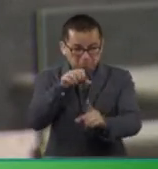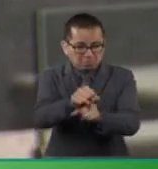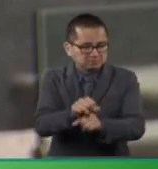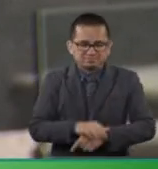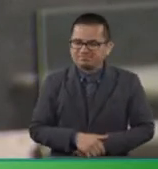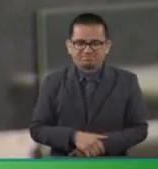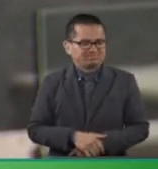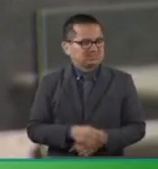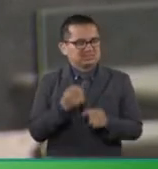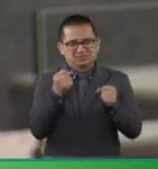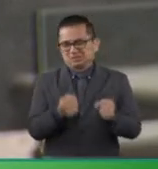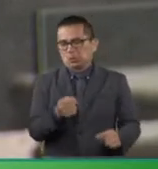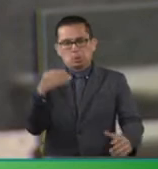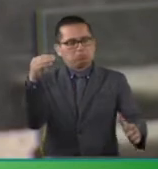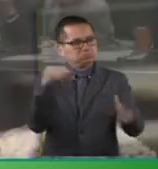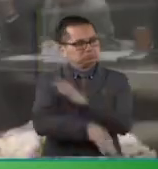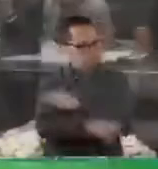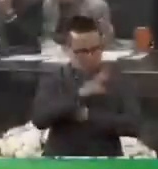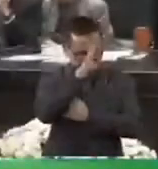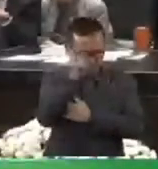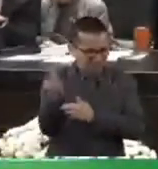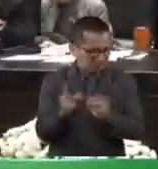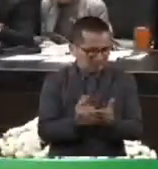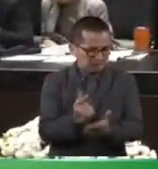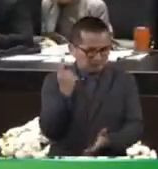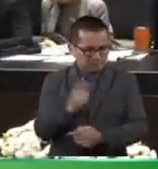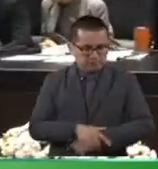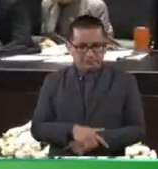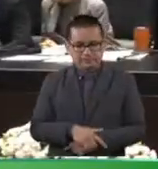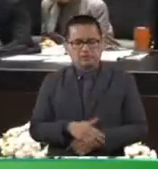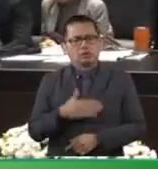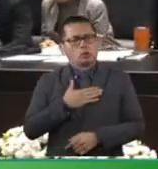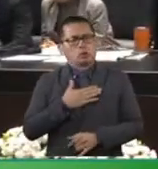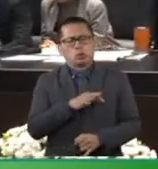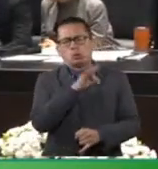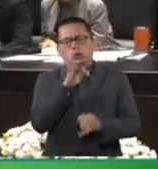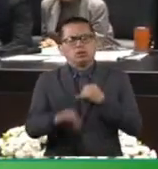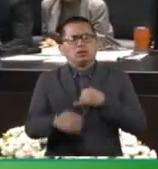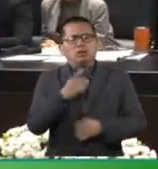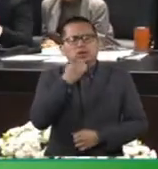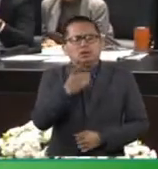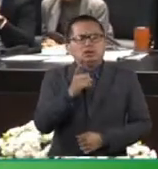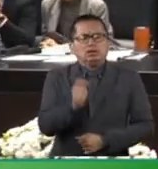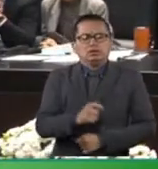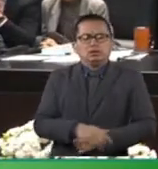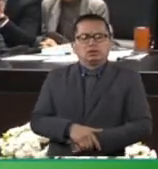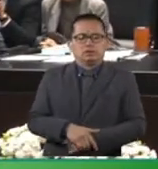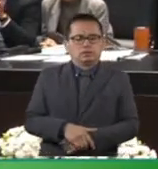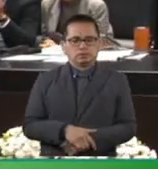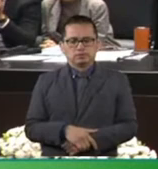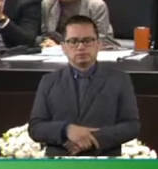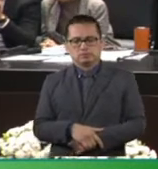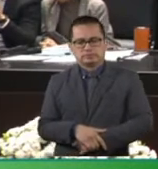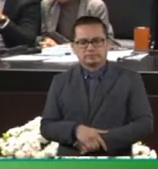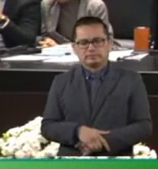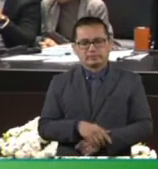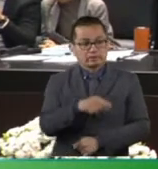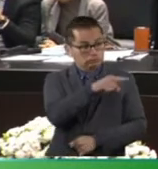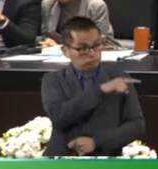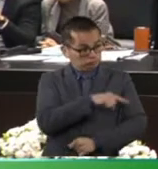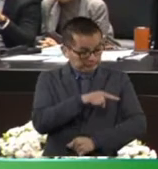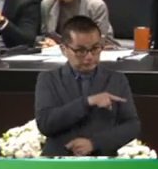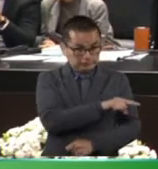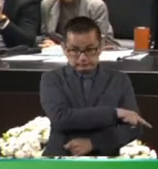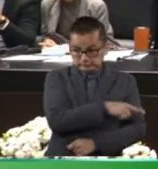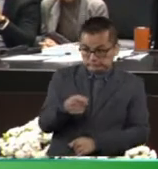terminar en tragedia con esto concluyo Ustedes han defendido la voluntad